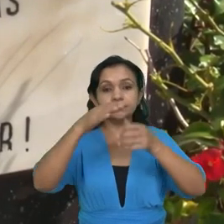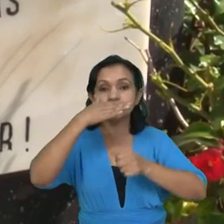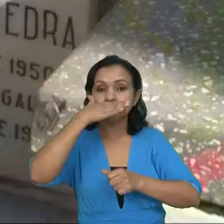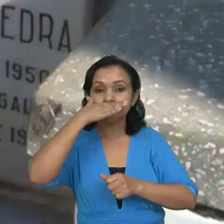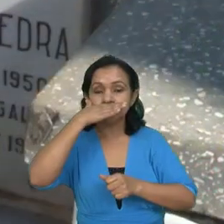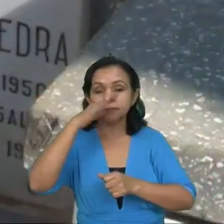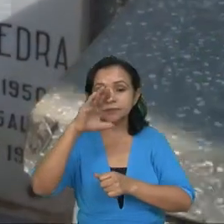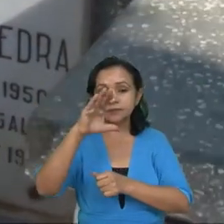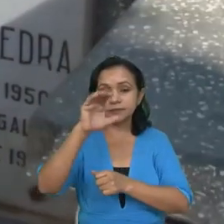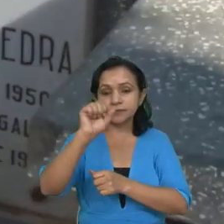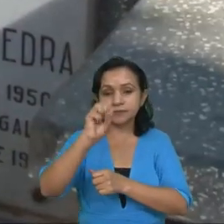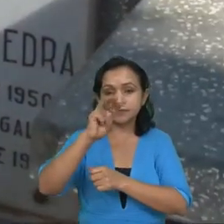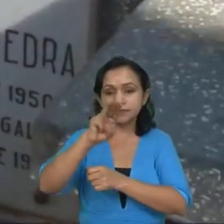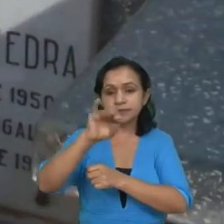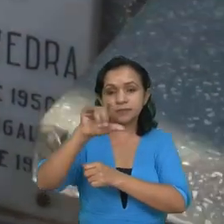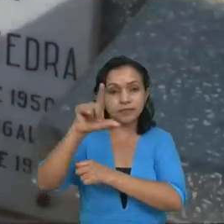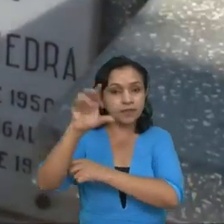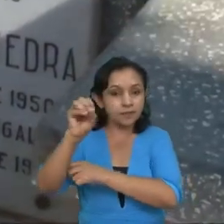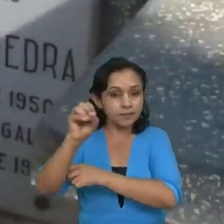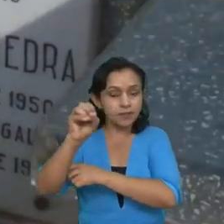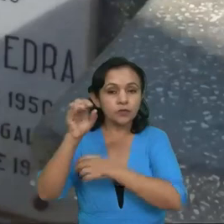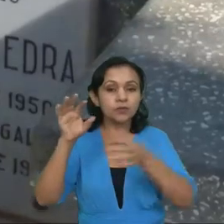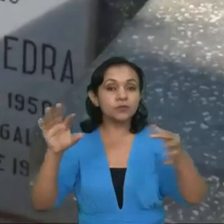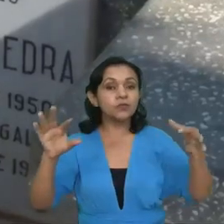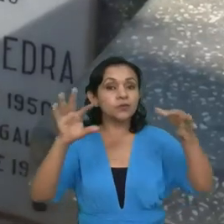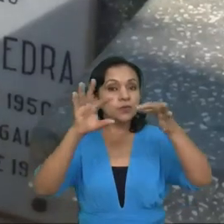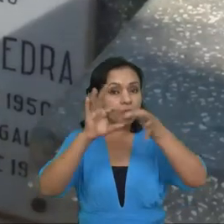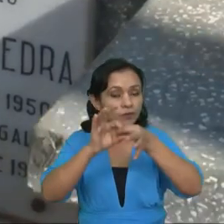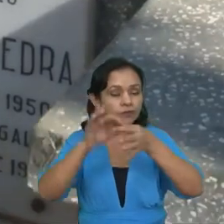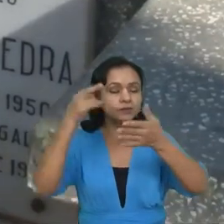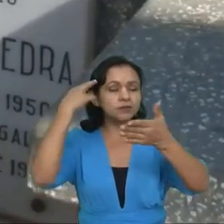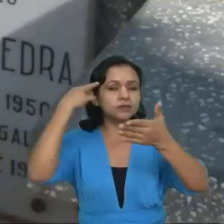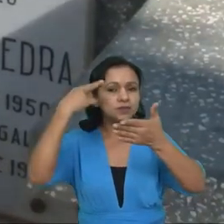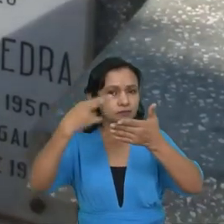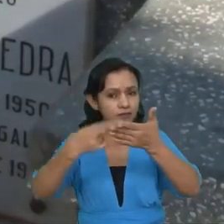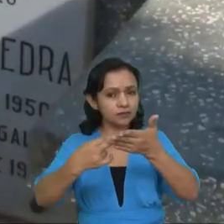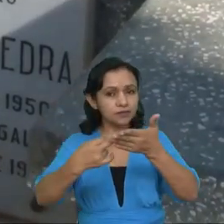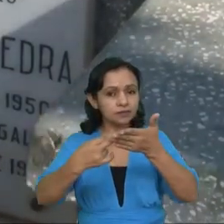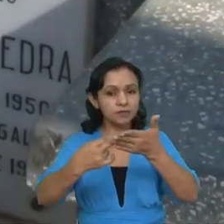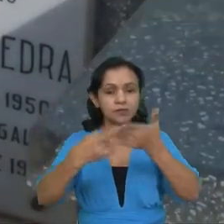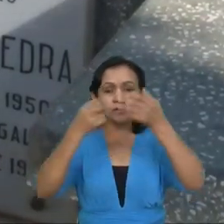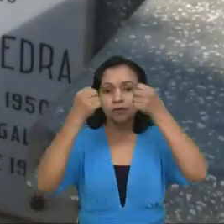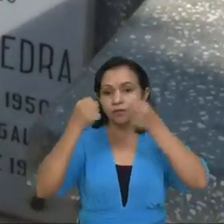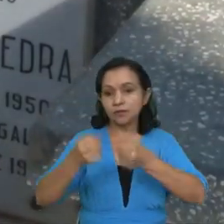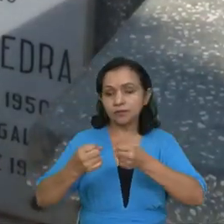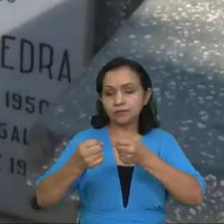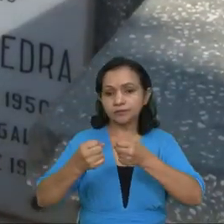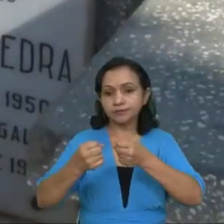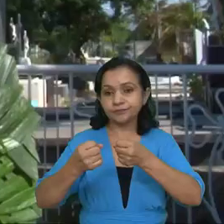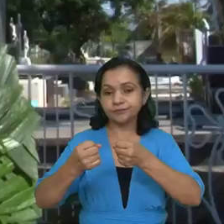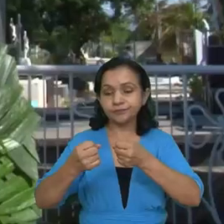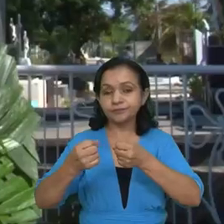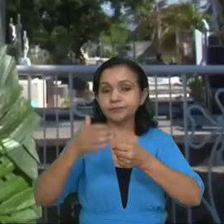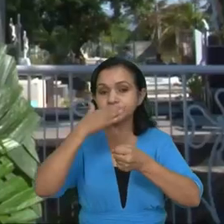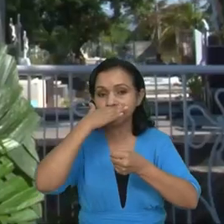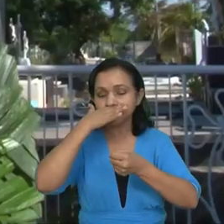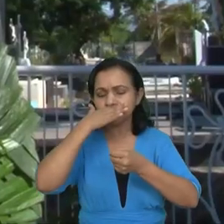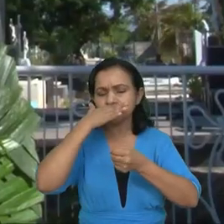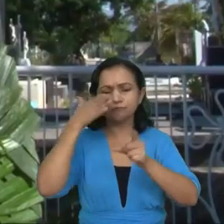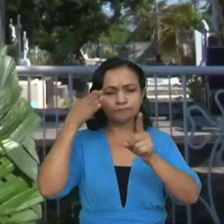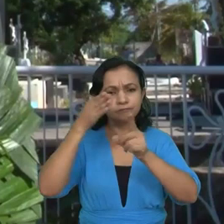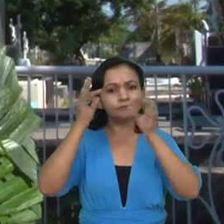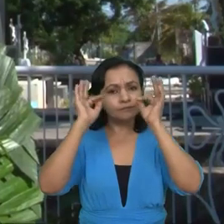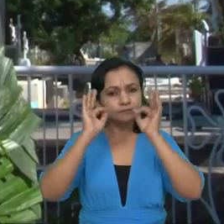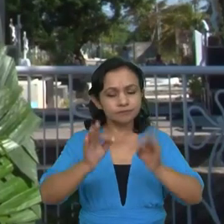camilo ortega pero junto a camilo recordamos también al compañero militante disciplinado